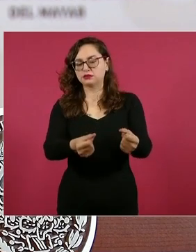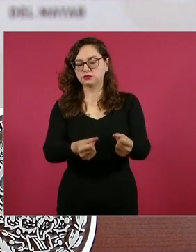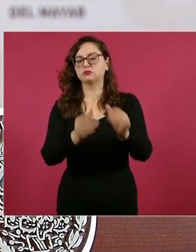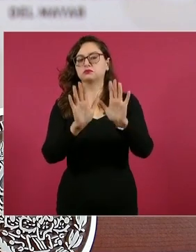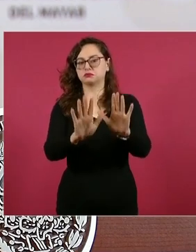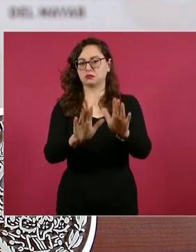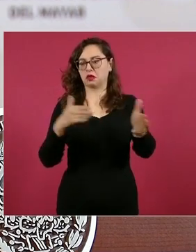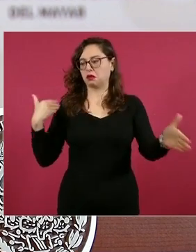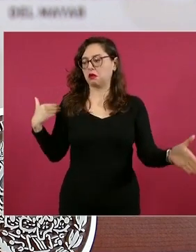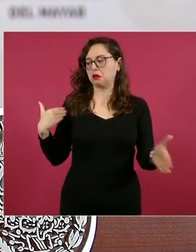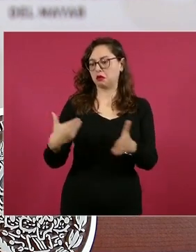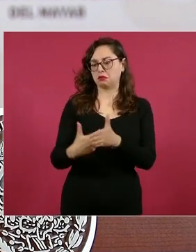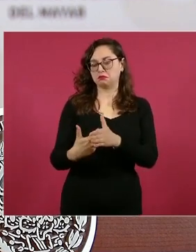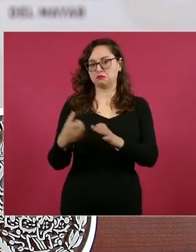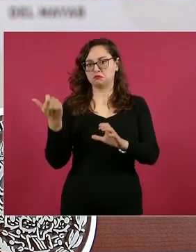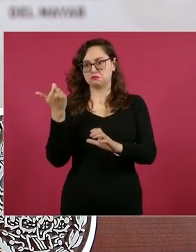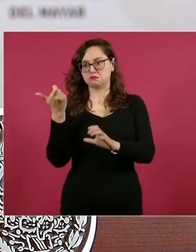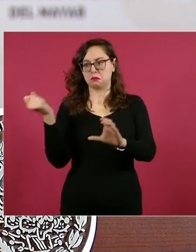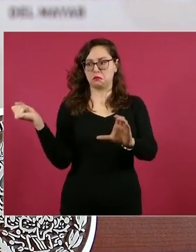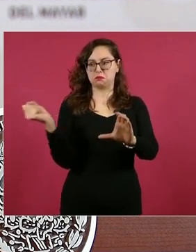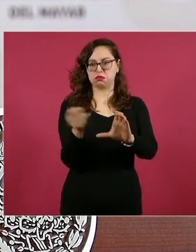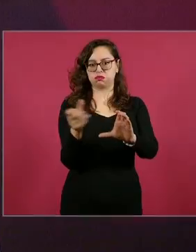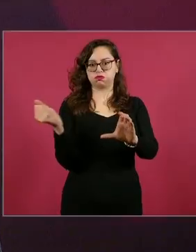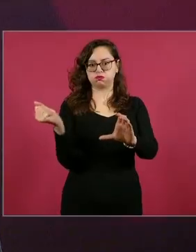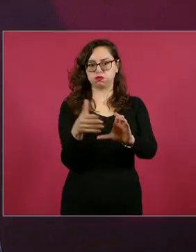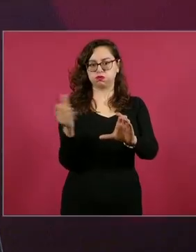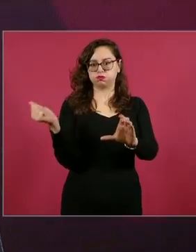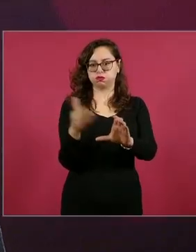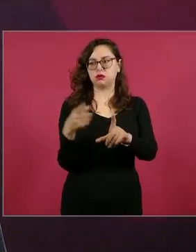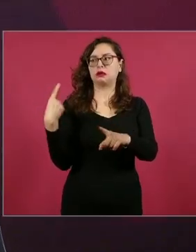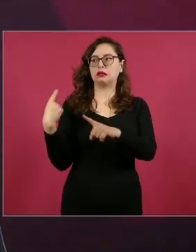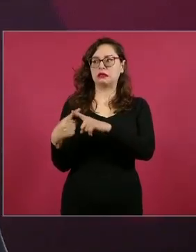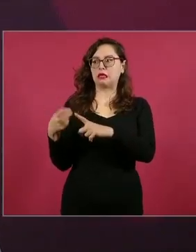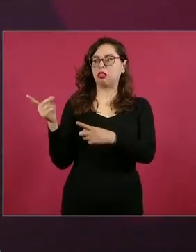los ingresos y su